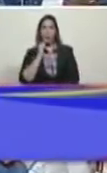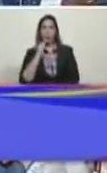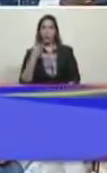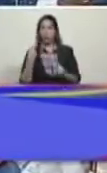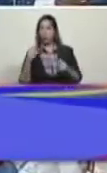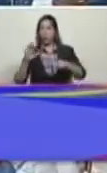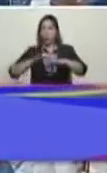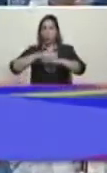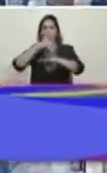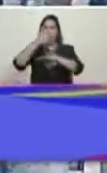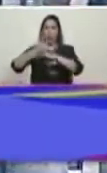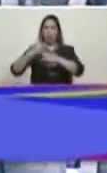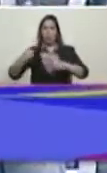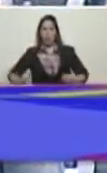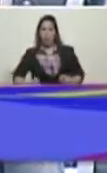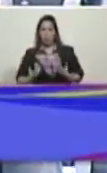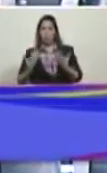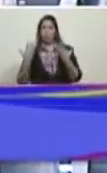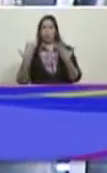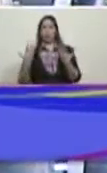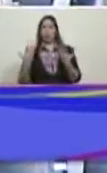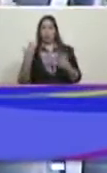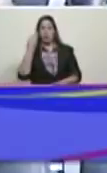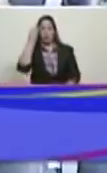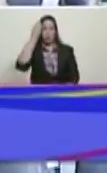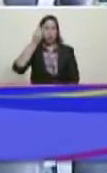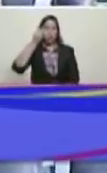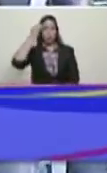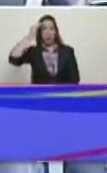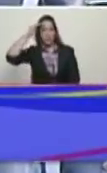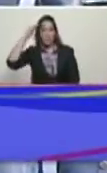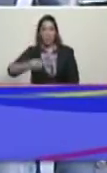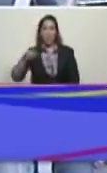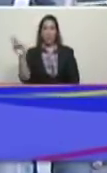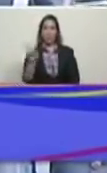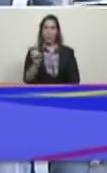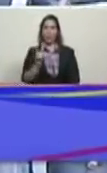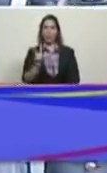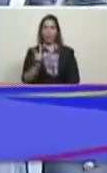máxima expresión del pensamiento militar venezolano.